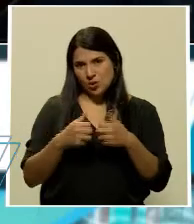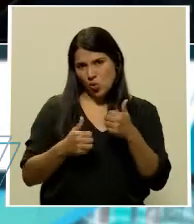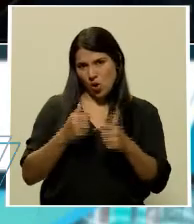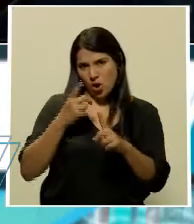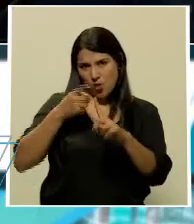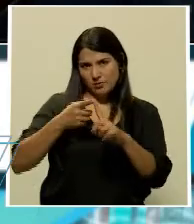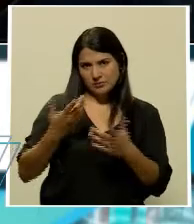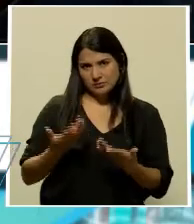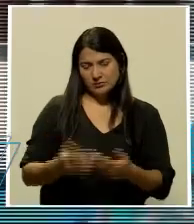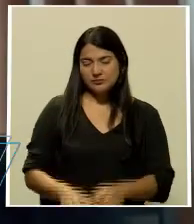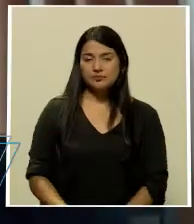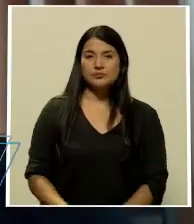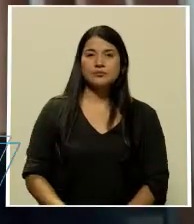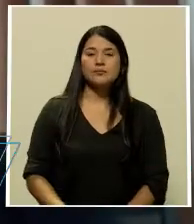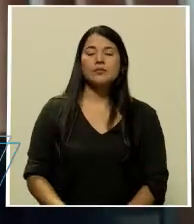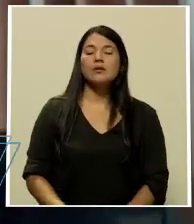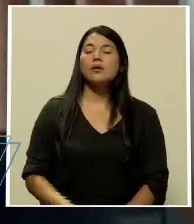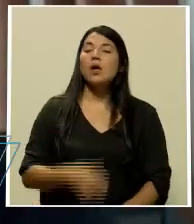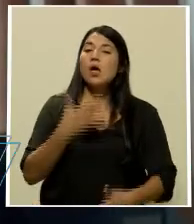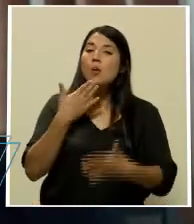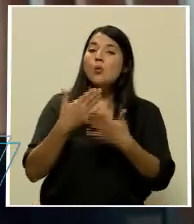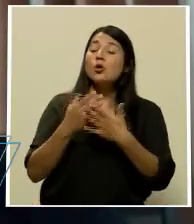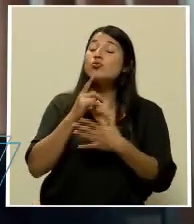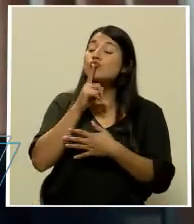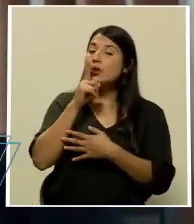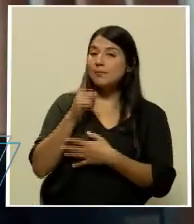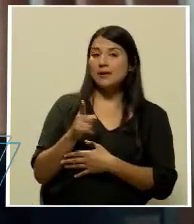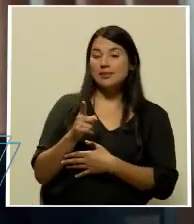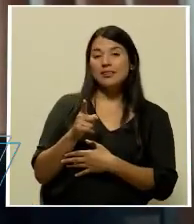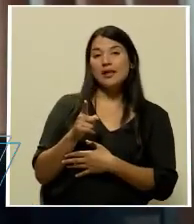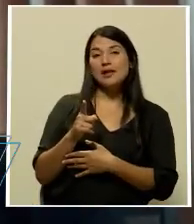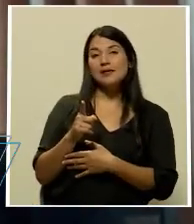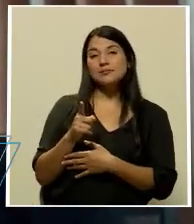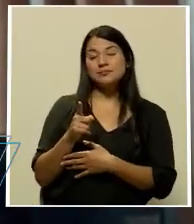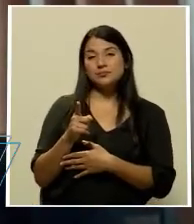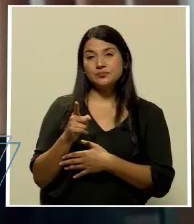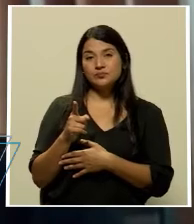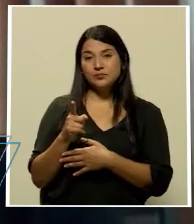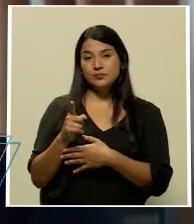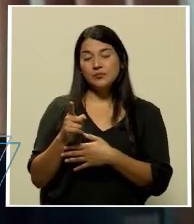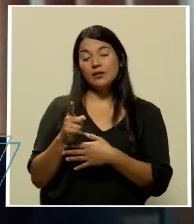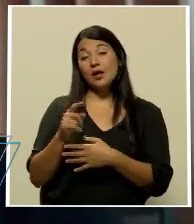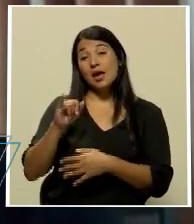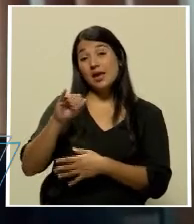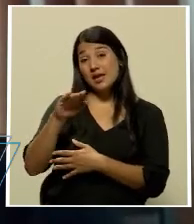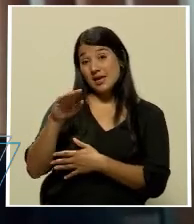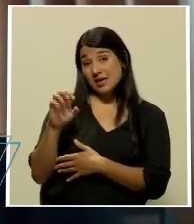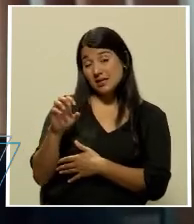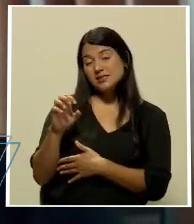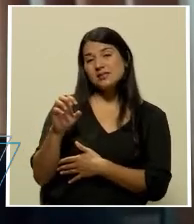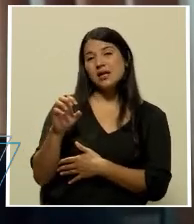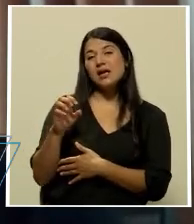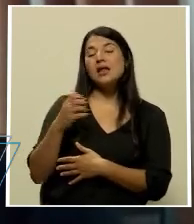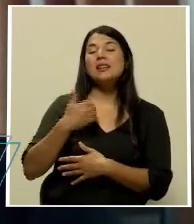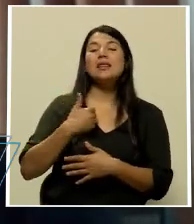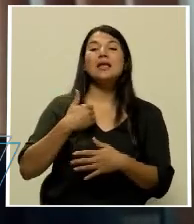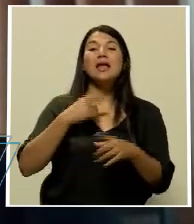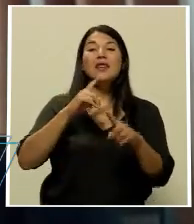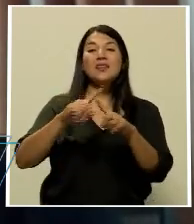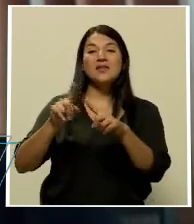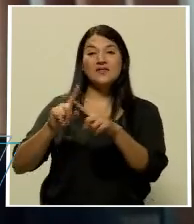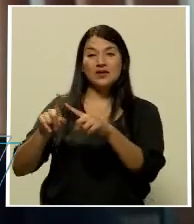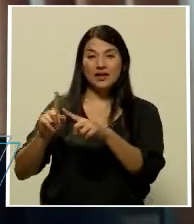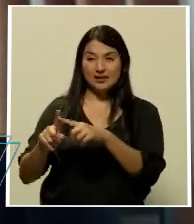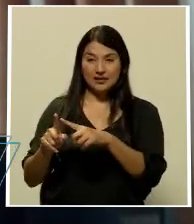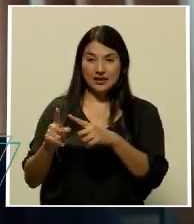norte? Bueno, en realidad la matriz energética del instituto está conformada por varias fuentes